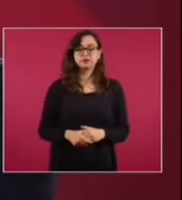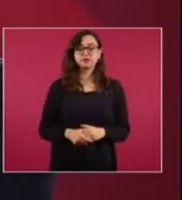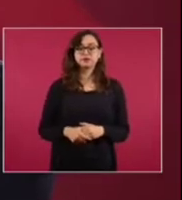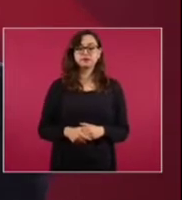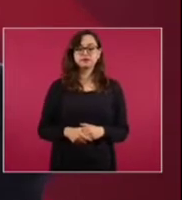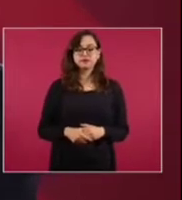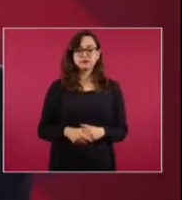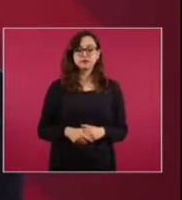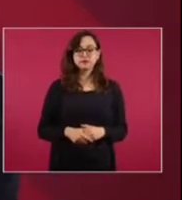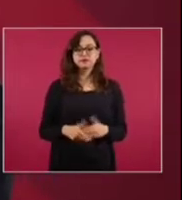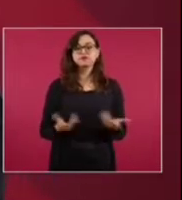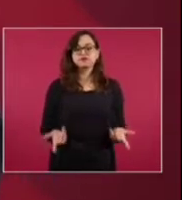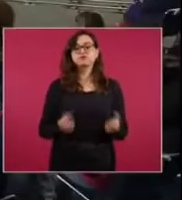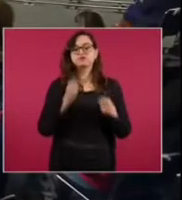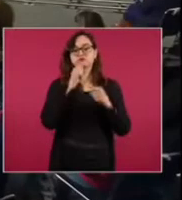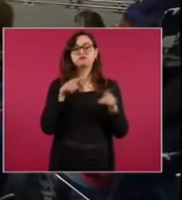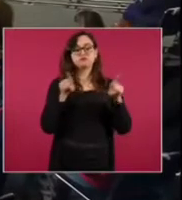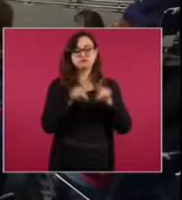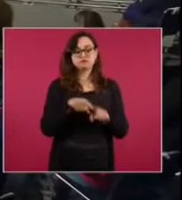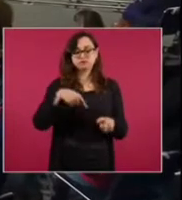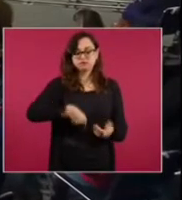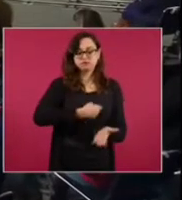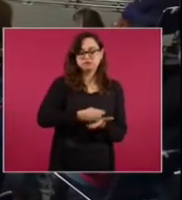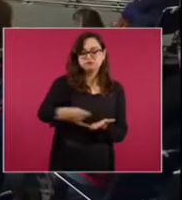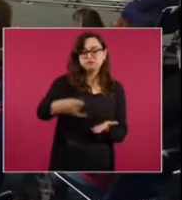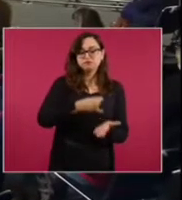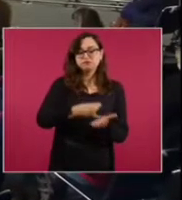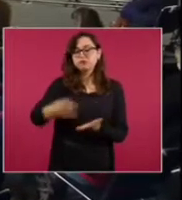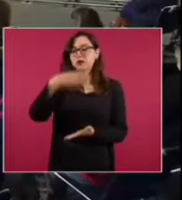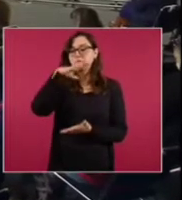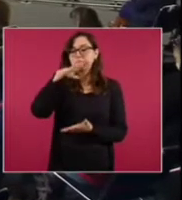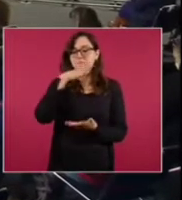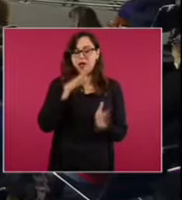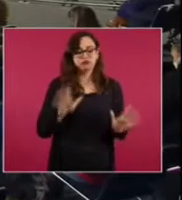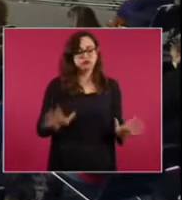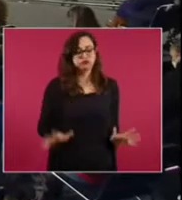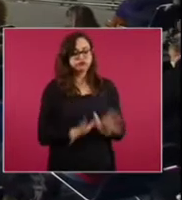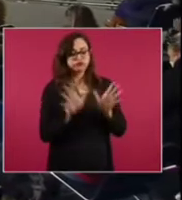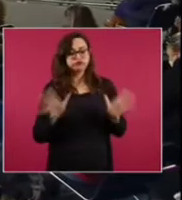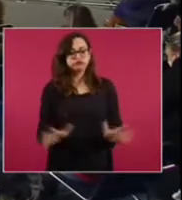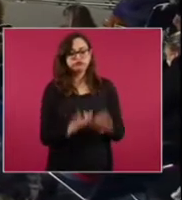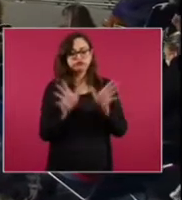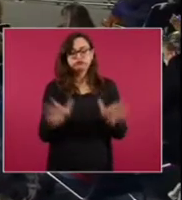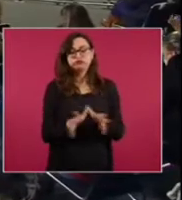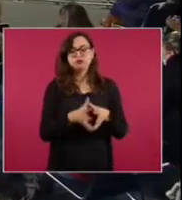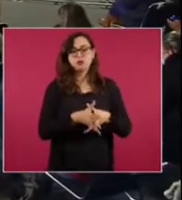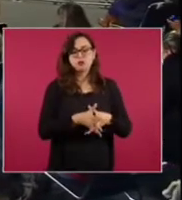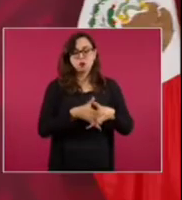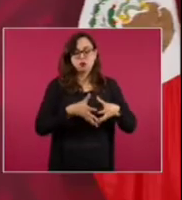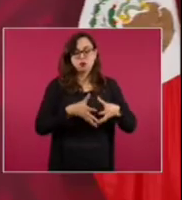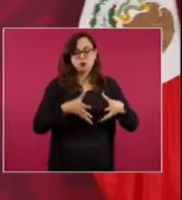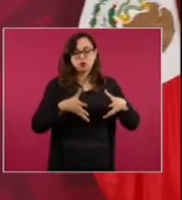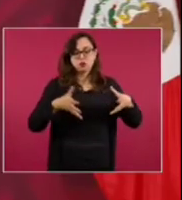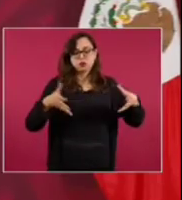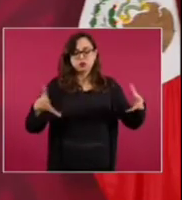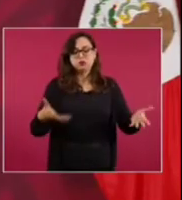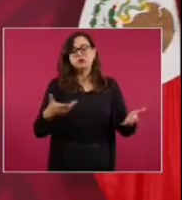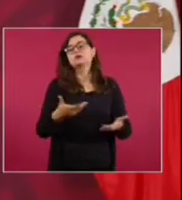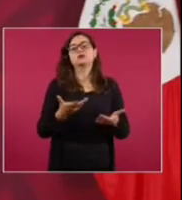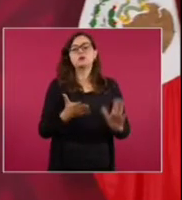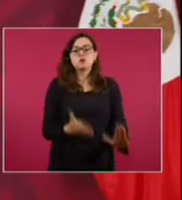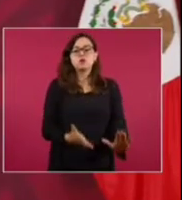y se tiene este compromiso de que no va a aumentar el precio de la